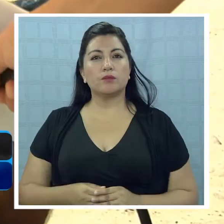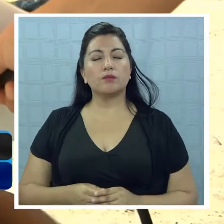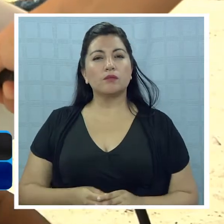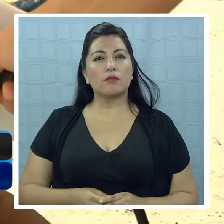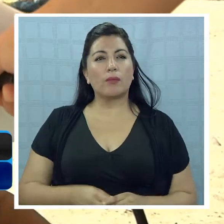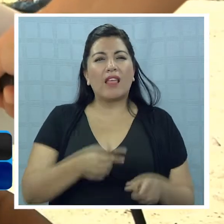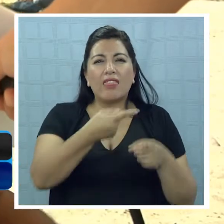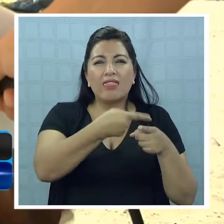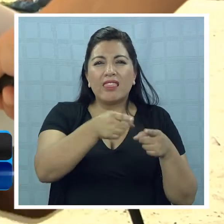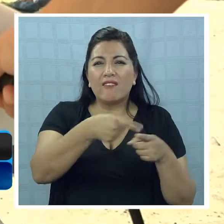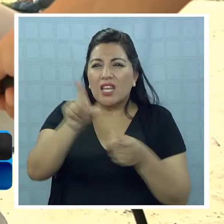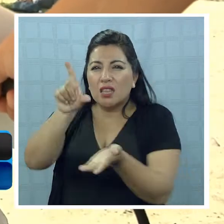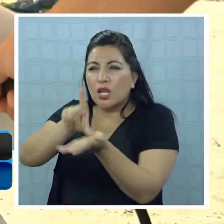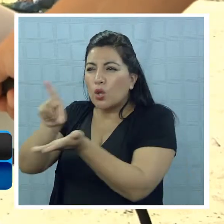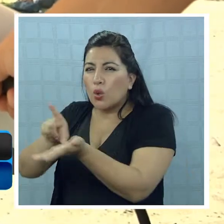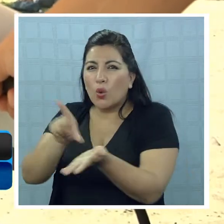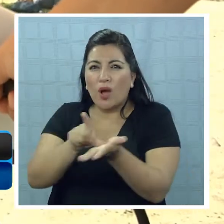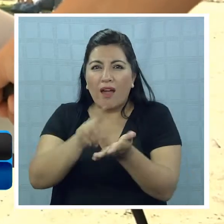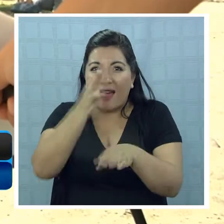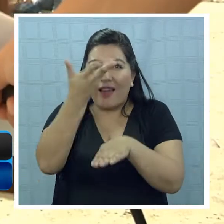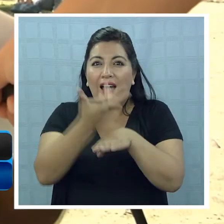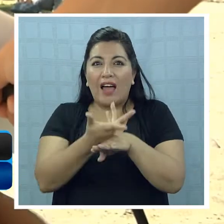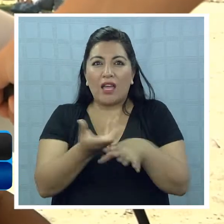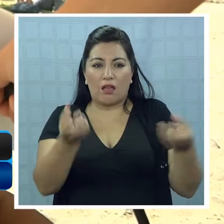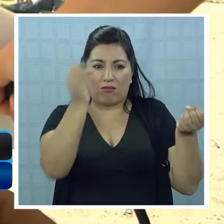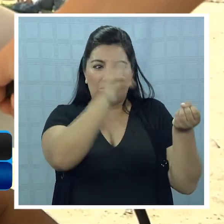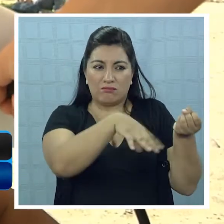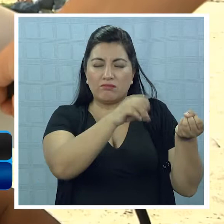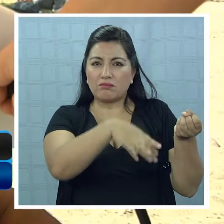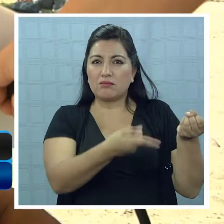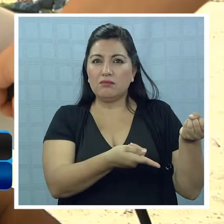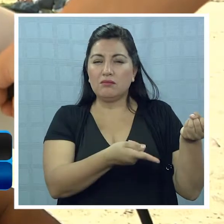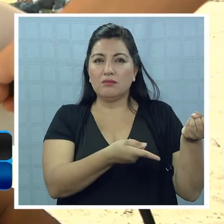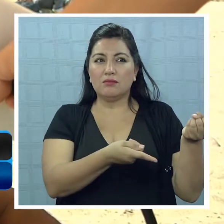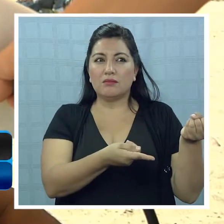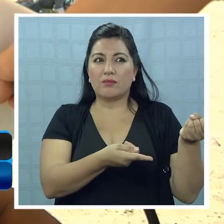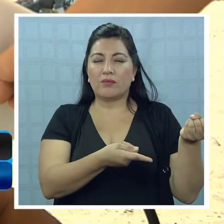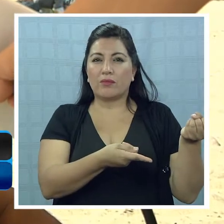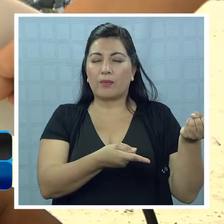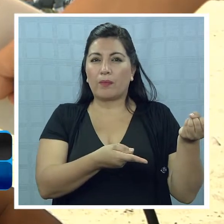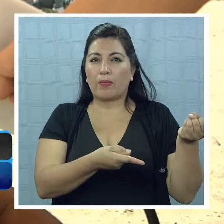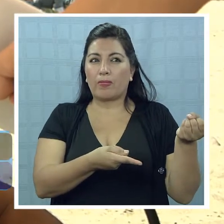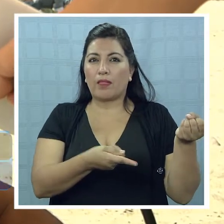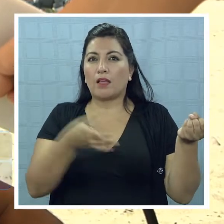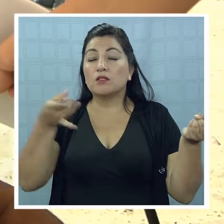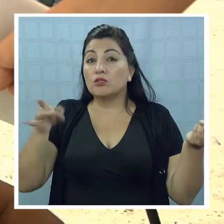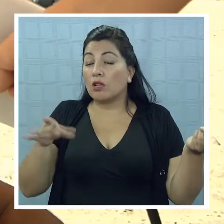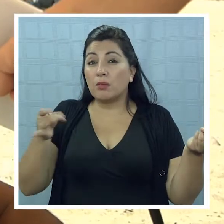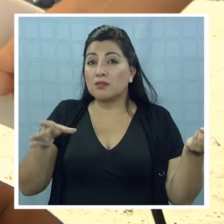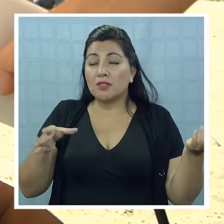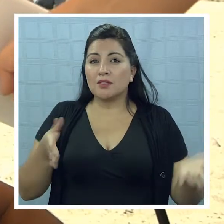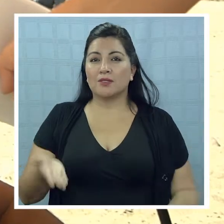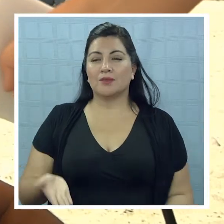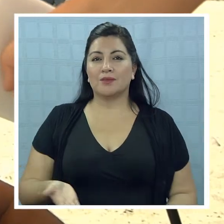puntos, te ve los tachos de basura ahí. Es cosa de que